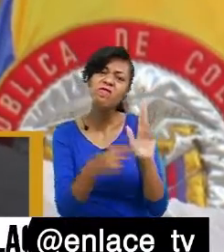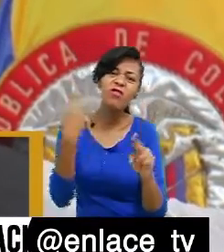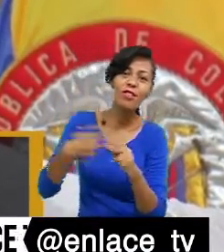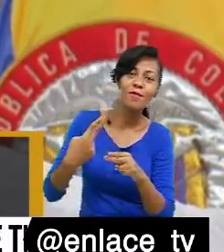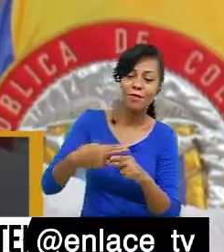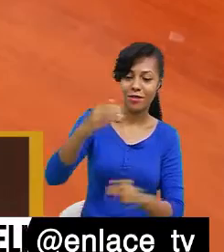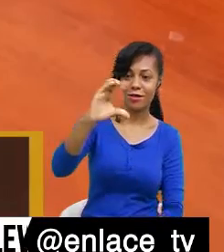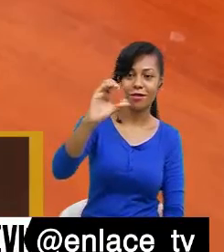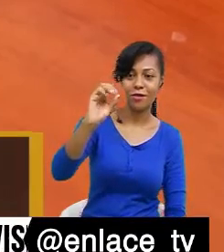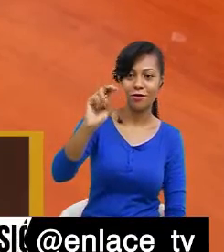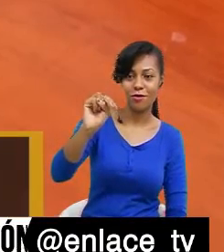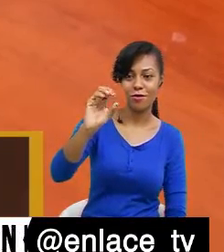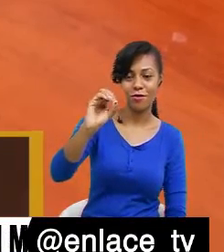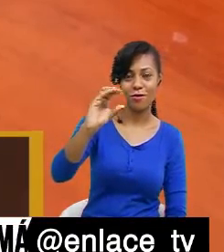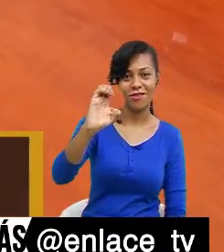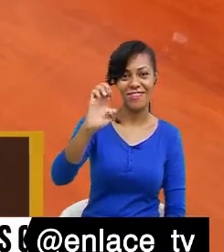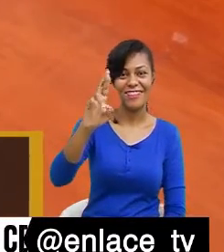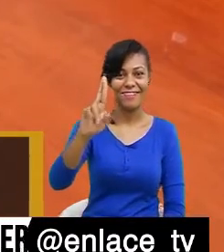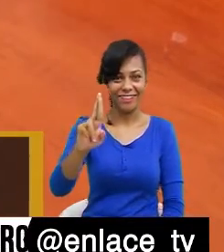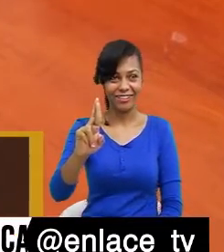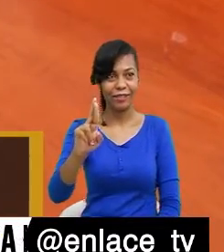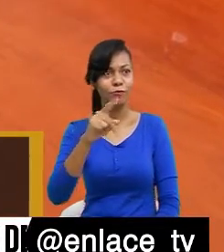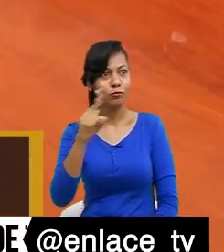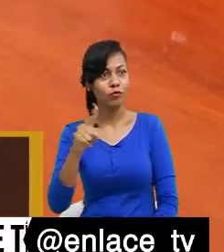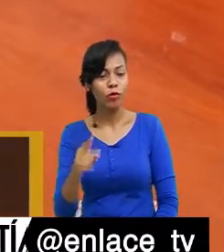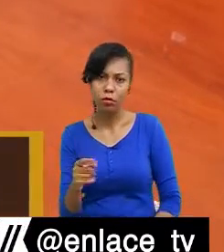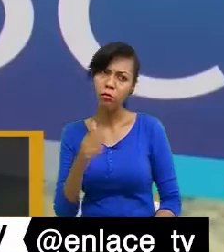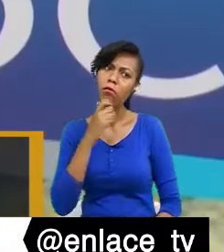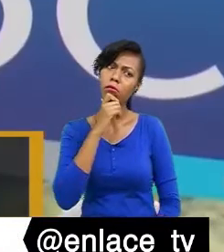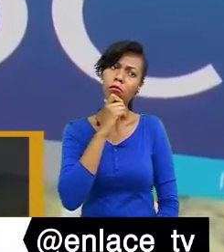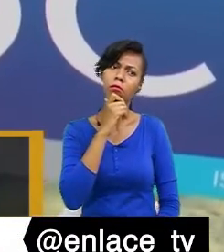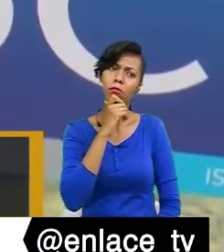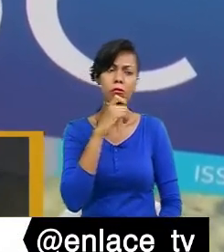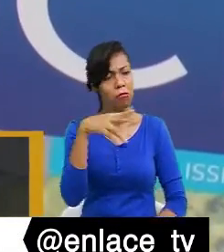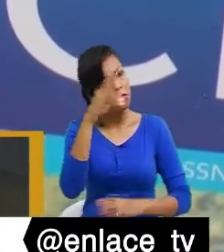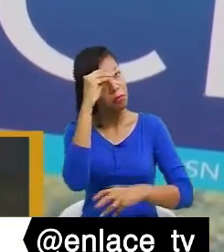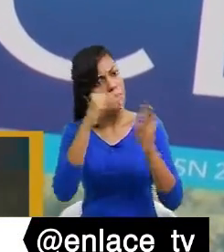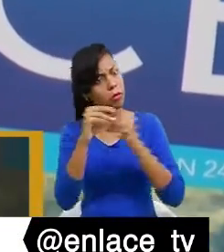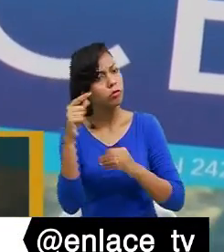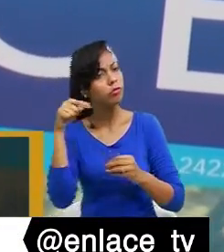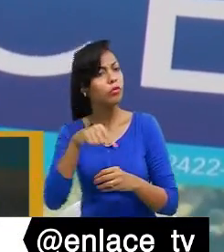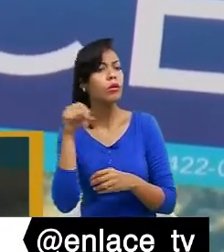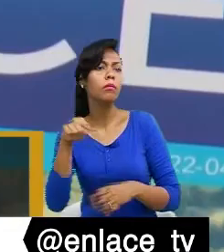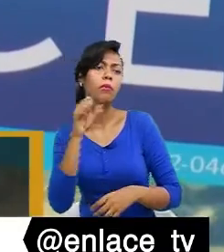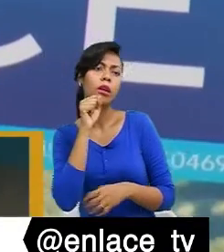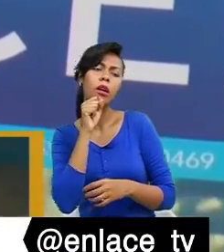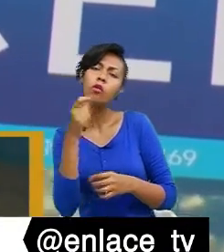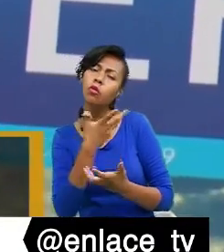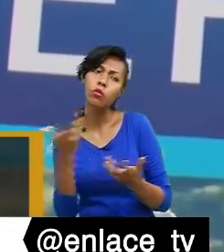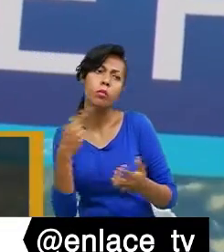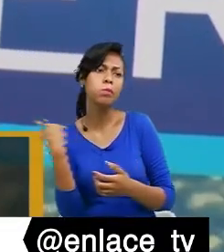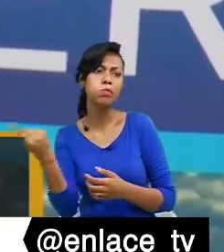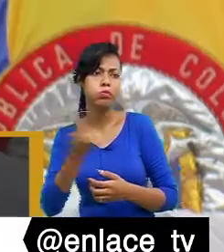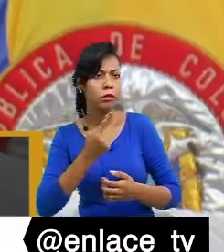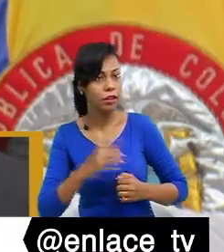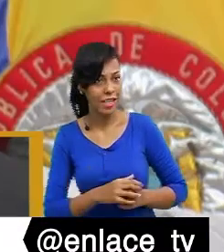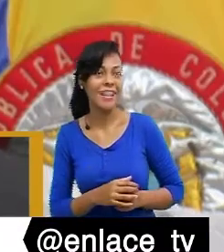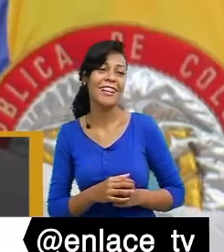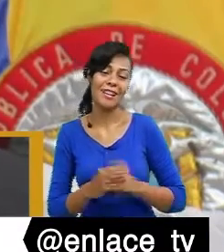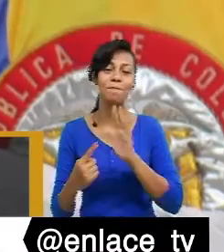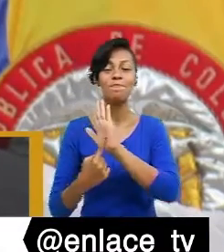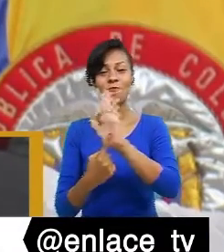segunda edición de la revista Conocer, Apuntes sobre Desarrollo y Región, y lo vamos a hacer en el marco de nuestra conmemoración de nuestros